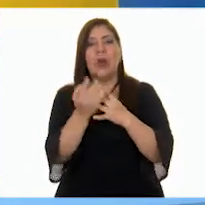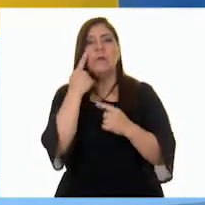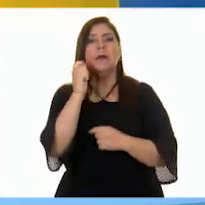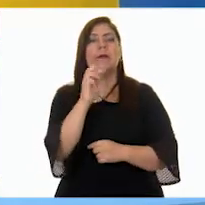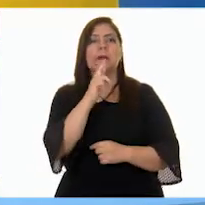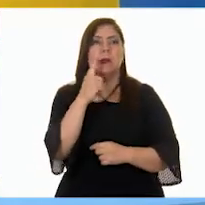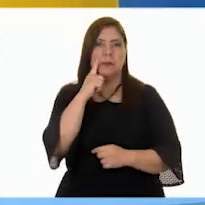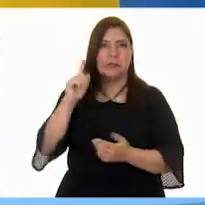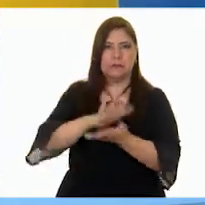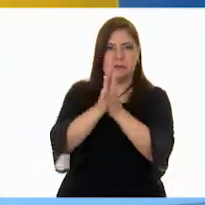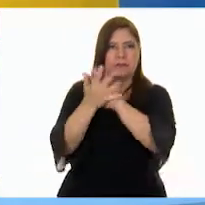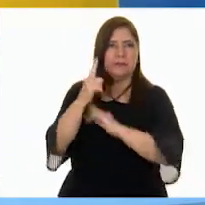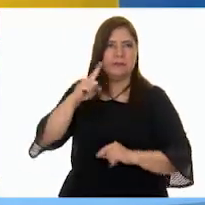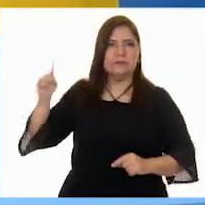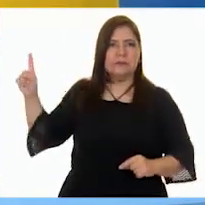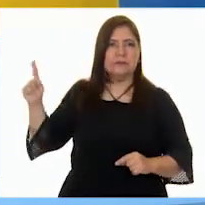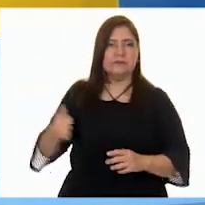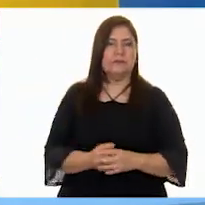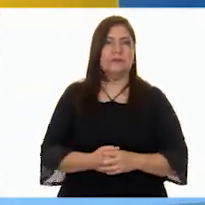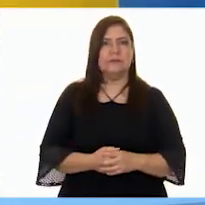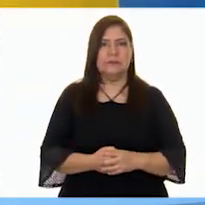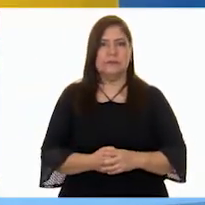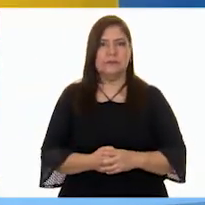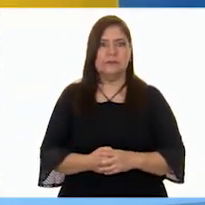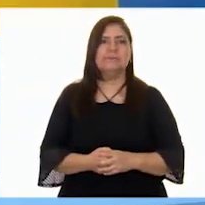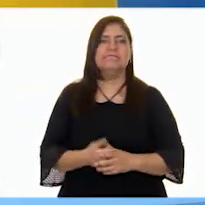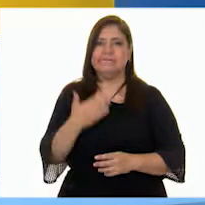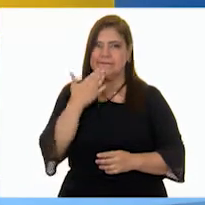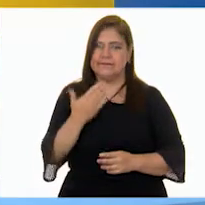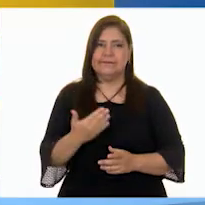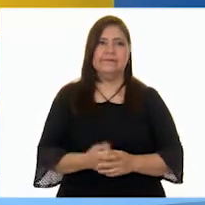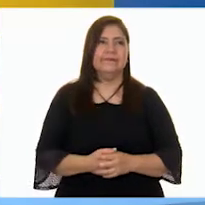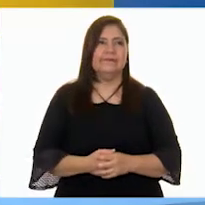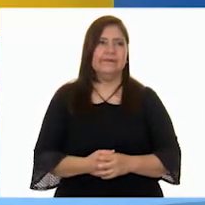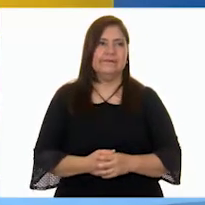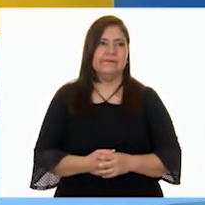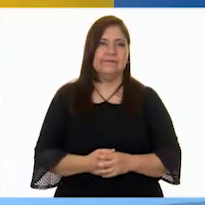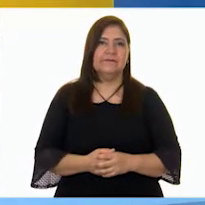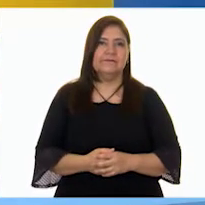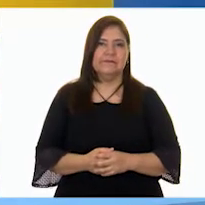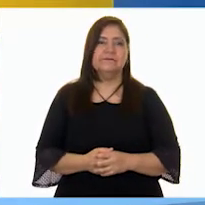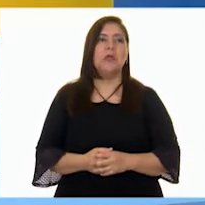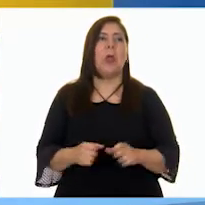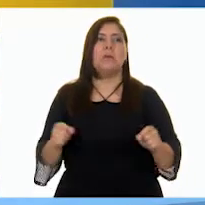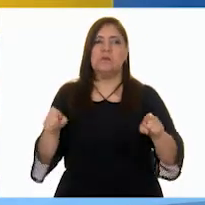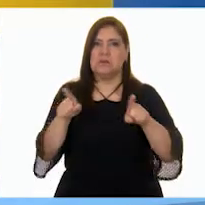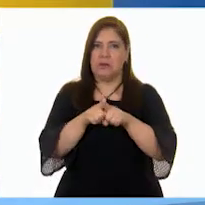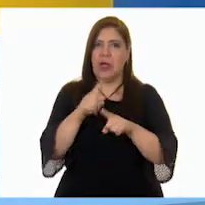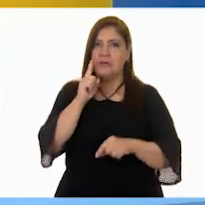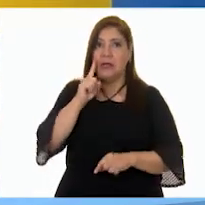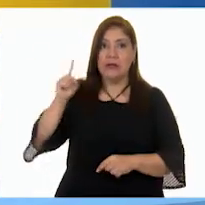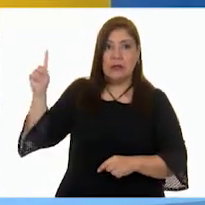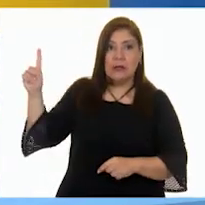Y este entre 4, 1. Entonces este se queda así. Muy bien. Nos salió el mismo